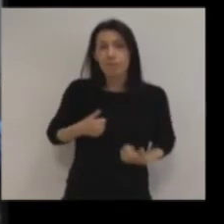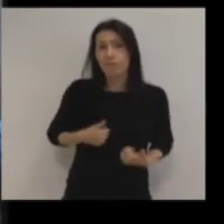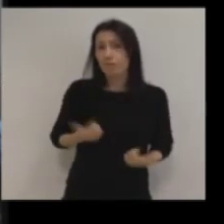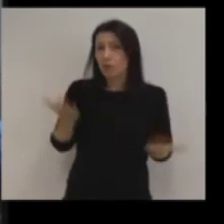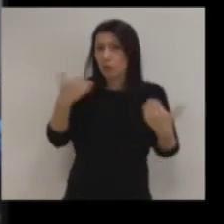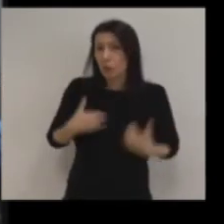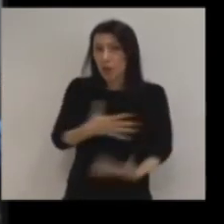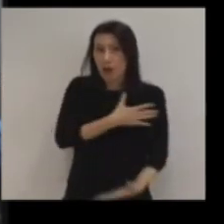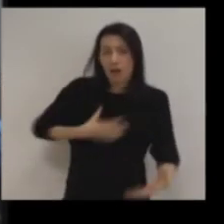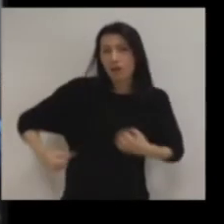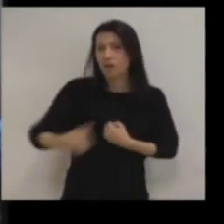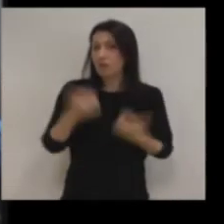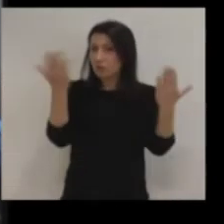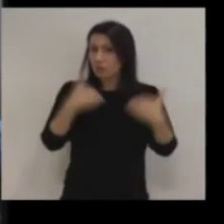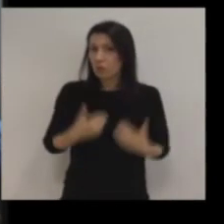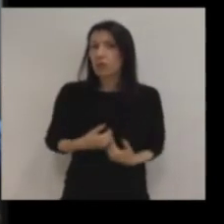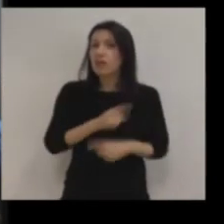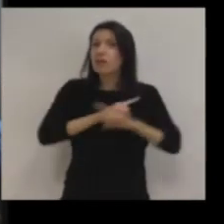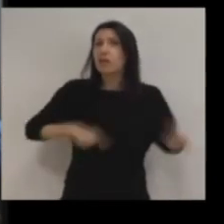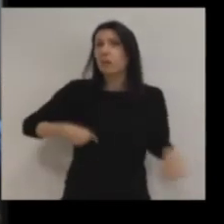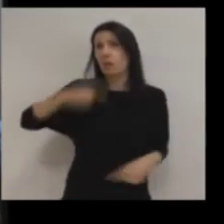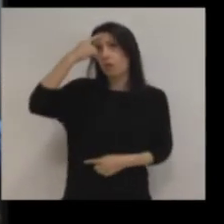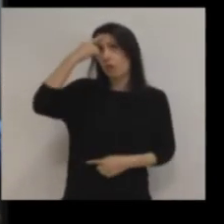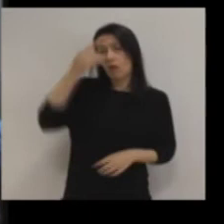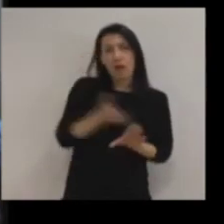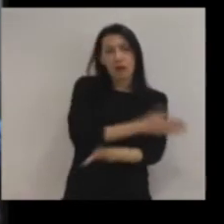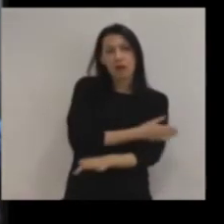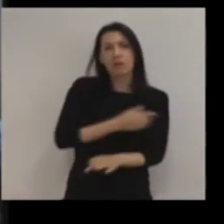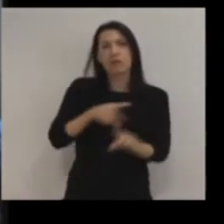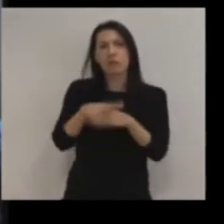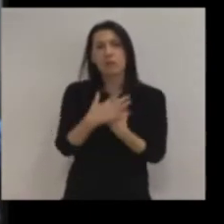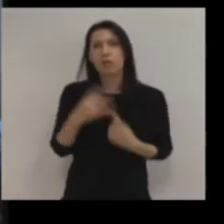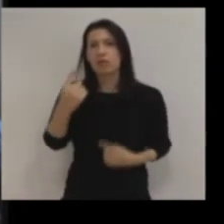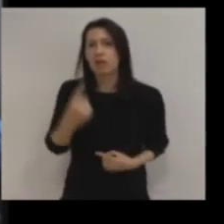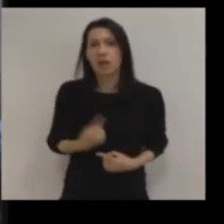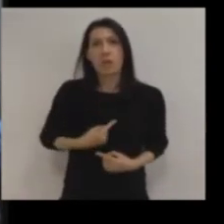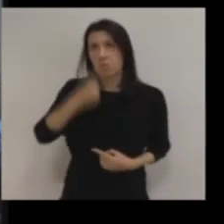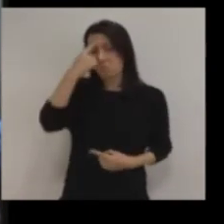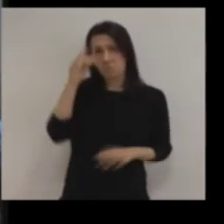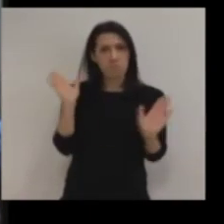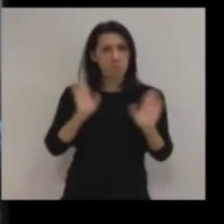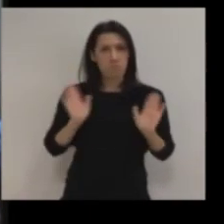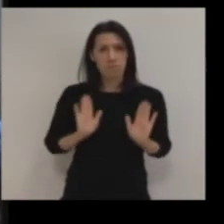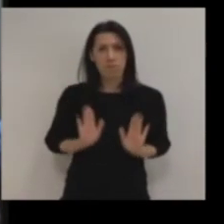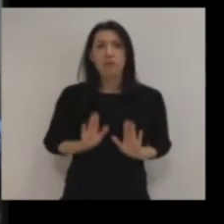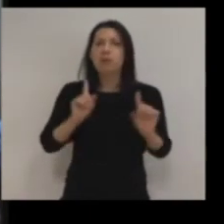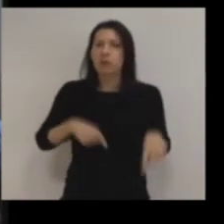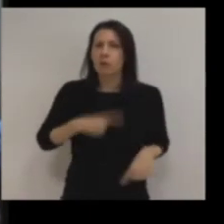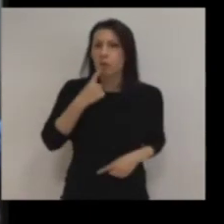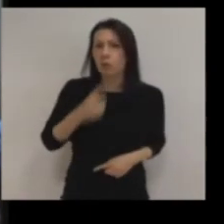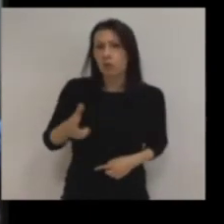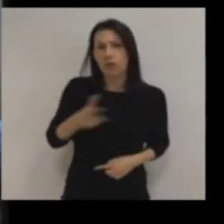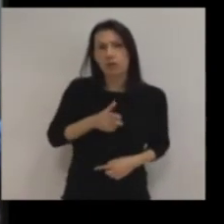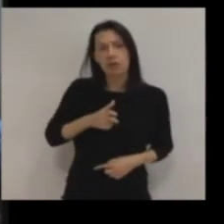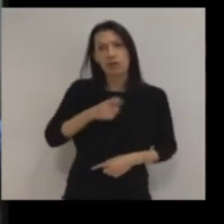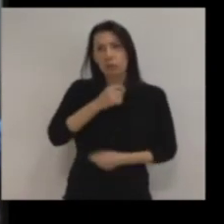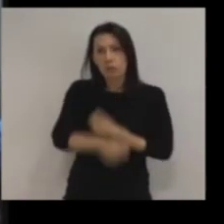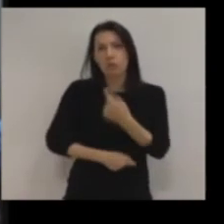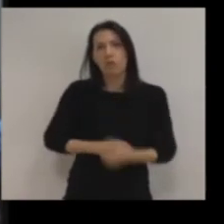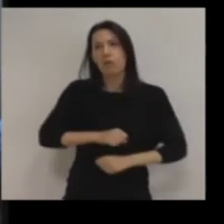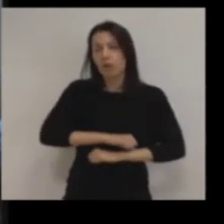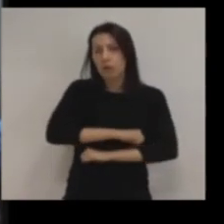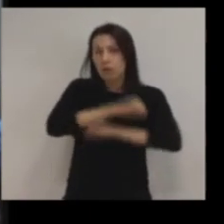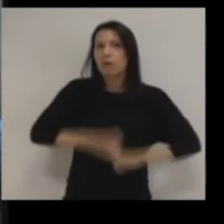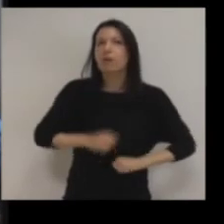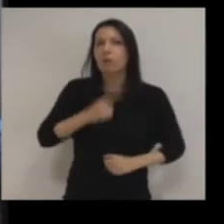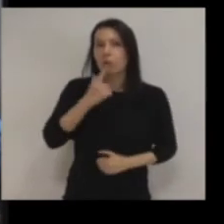tiene en cuenta las circunstancias de las personas. Y lo que es cierto es que cuesta ir que estos derechos vayan consolidándose, pero a mí no